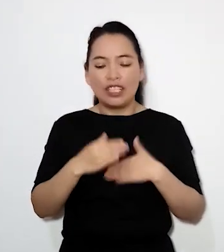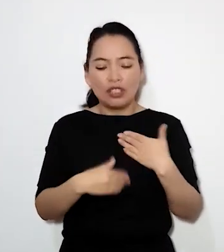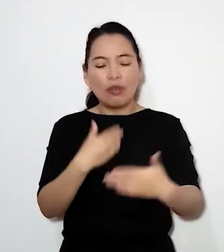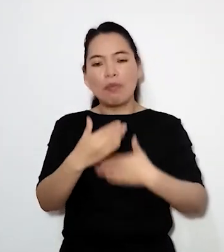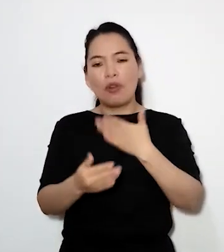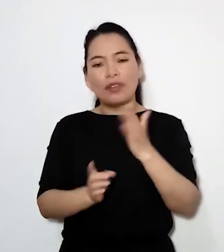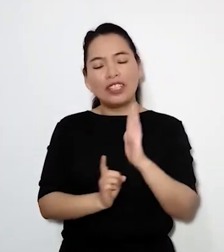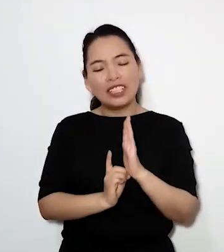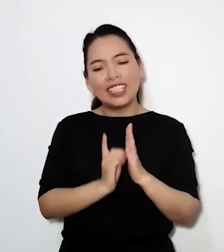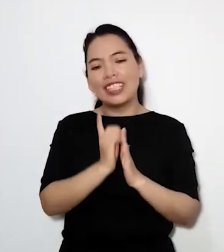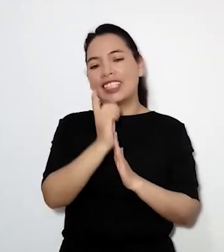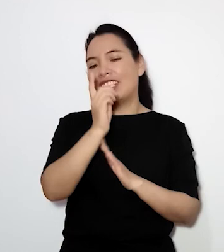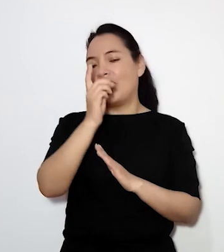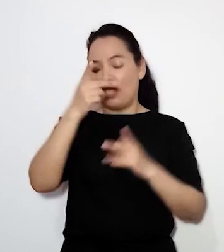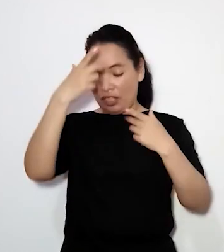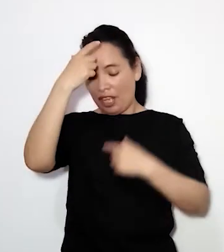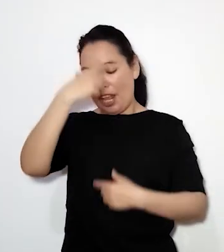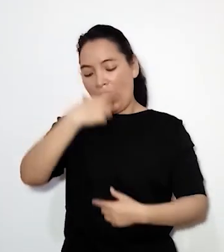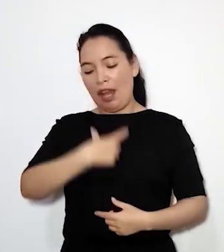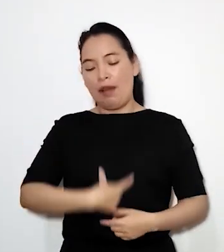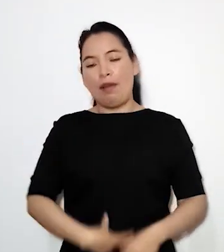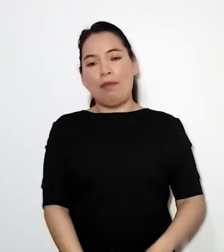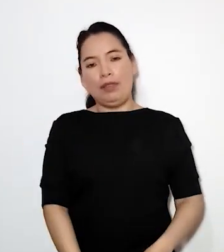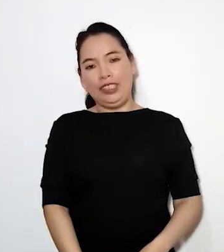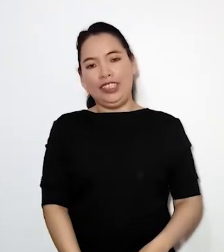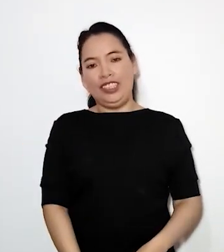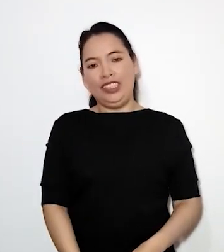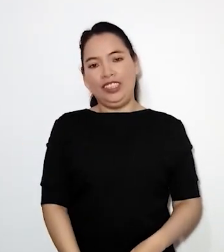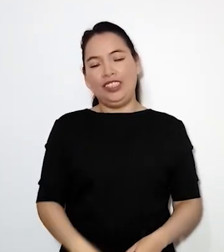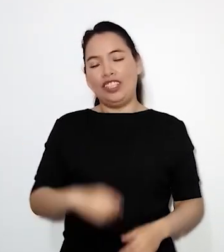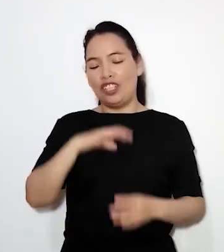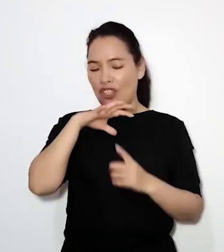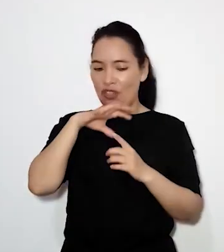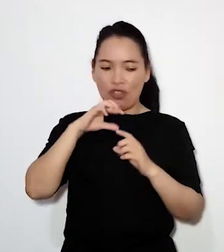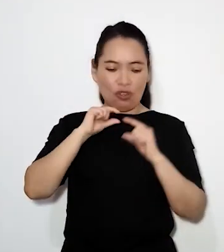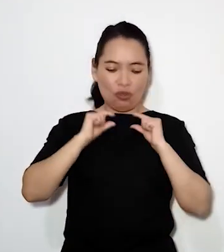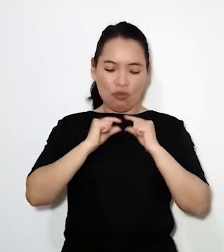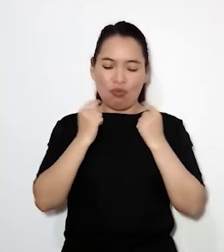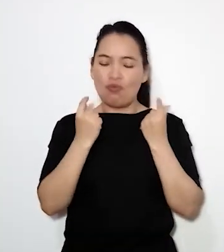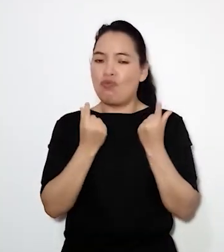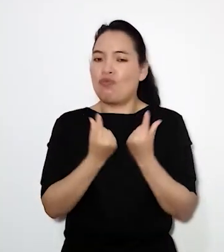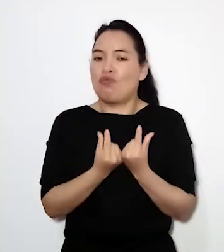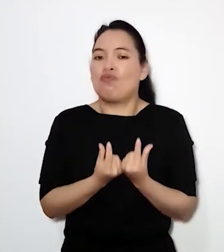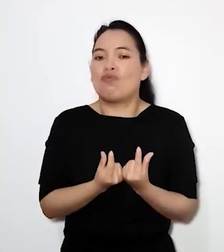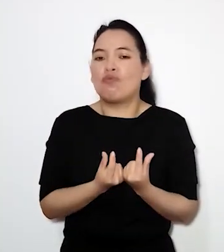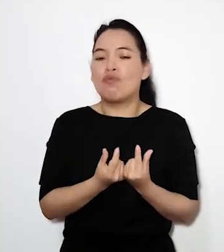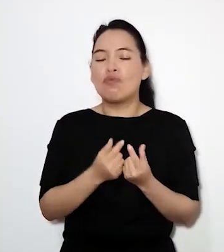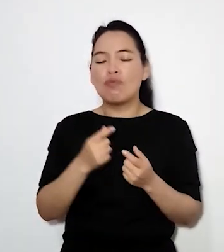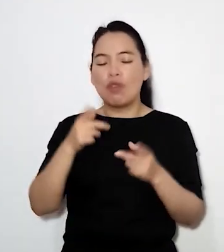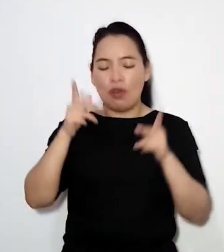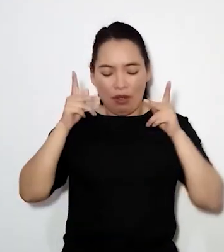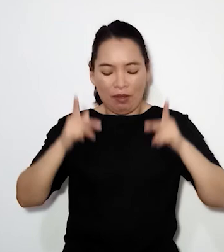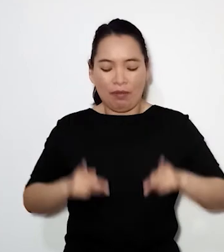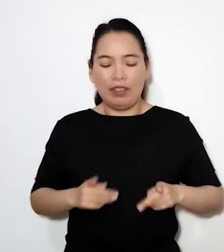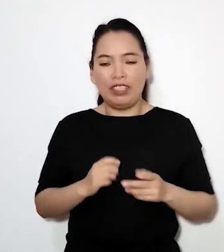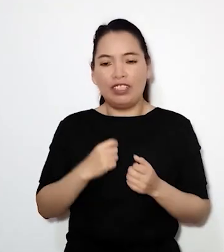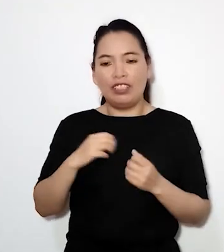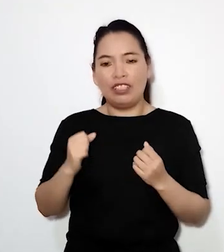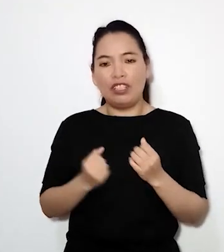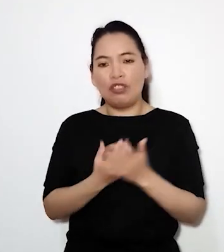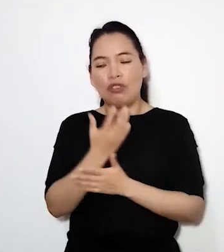humana en su conjunto, y de la conformación de sociedades más equitativas,